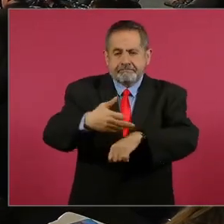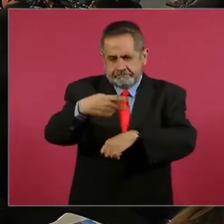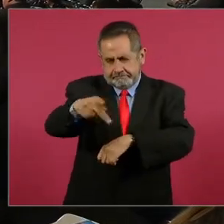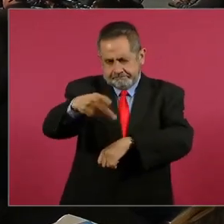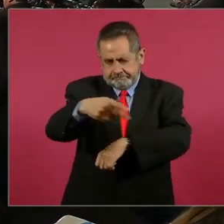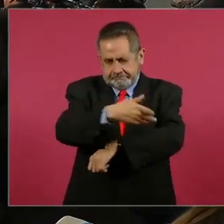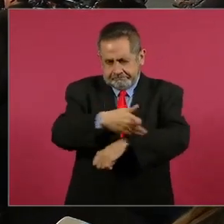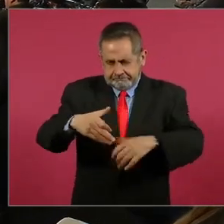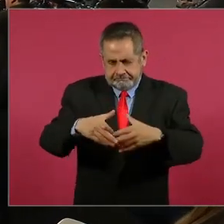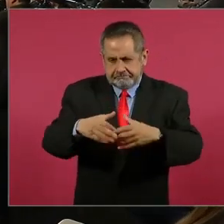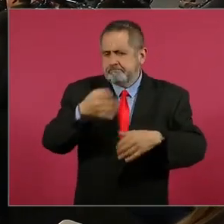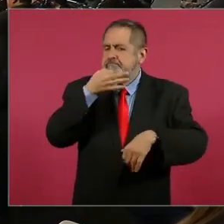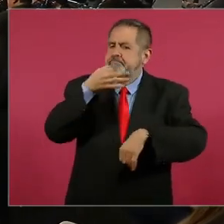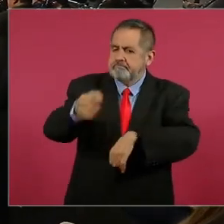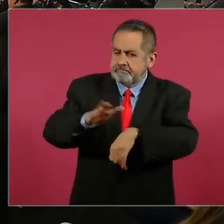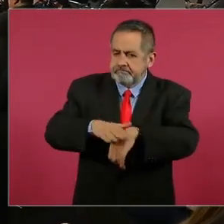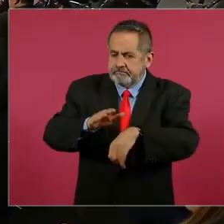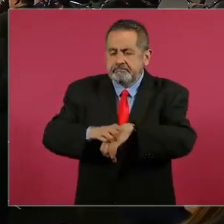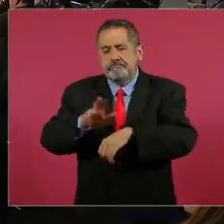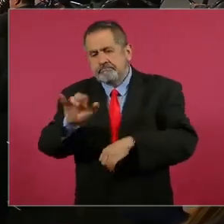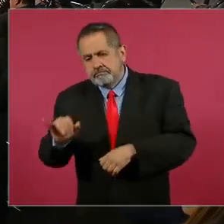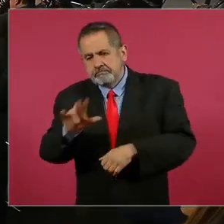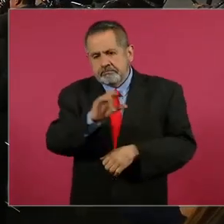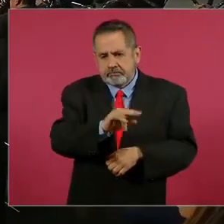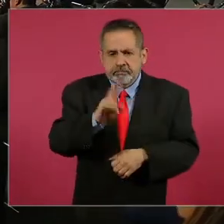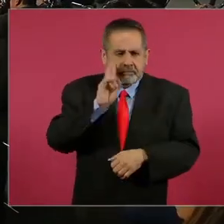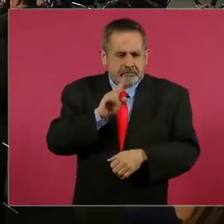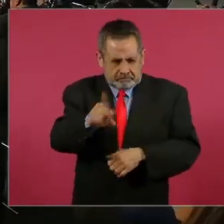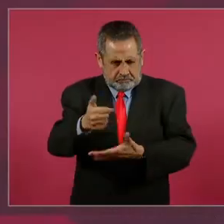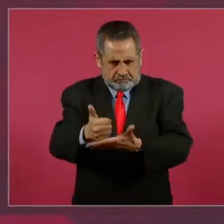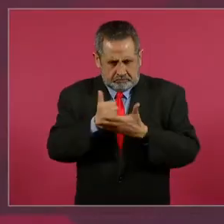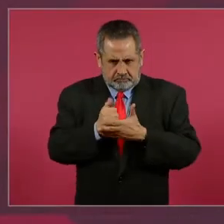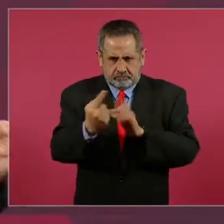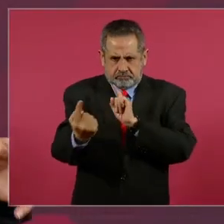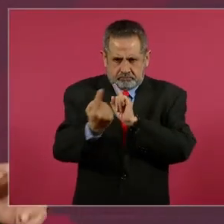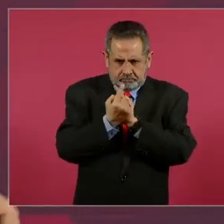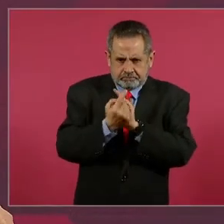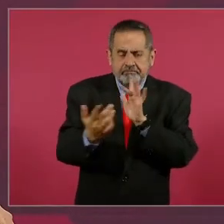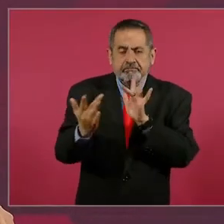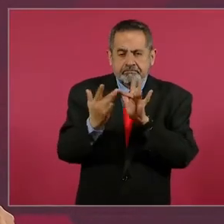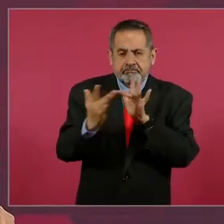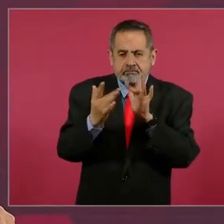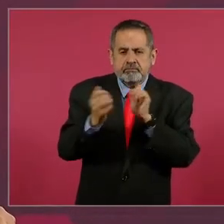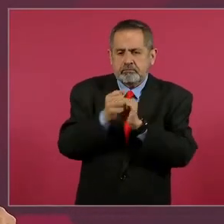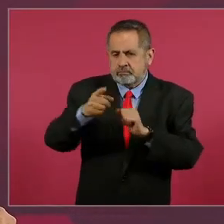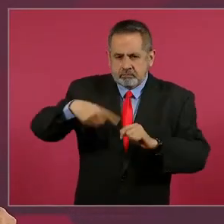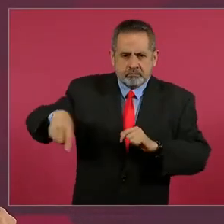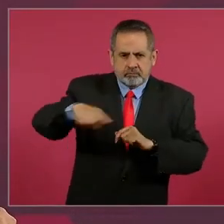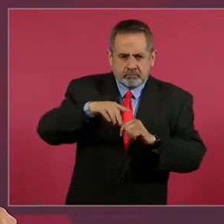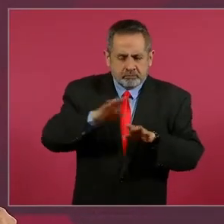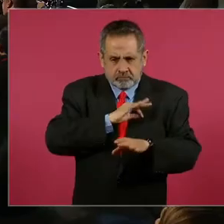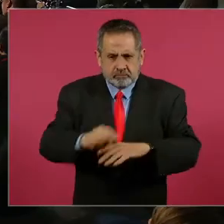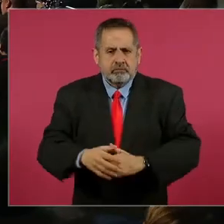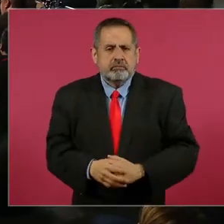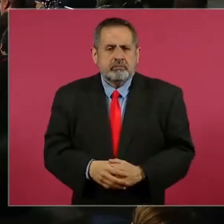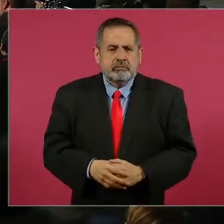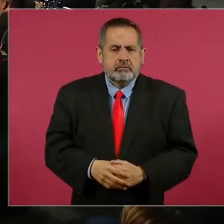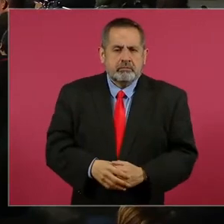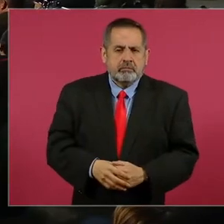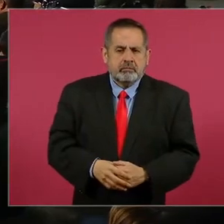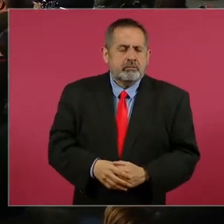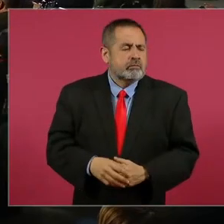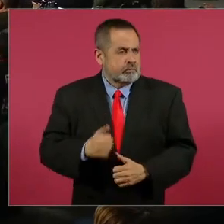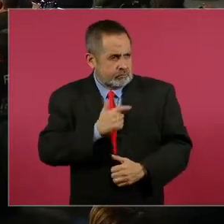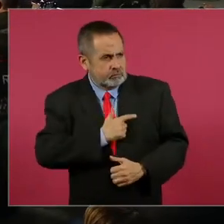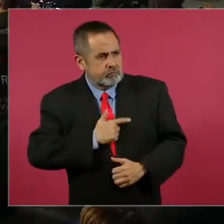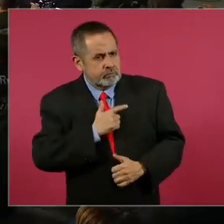a los pescadores, y nos ayudas para establecer la comunicación. Con mucho gusto le